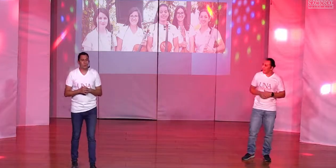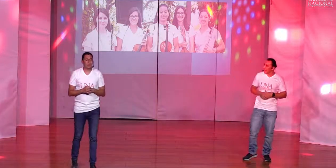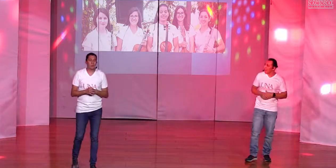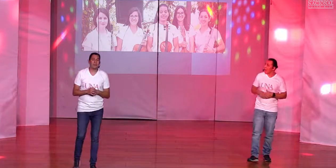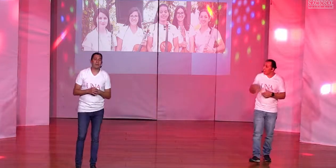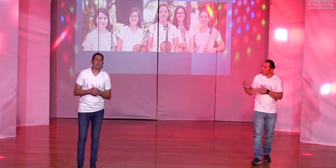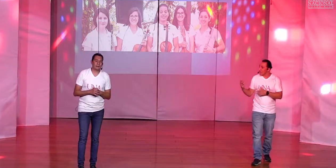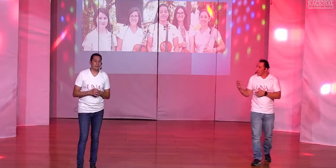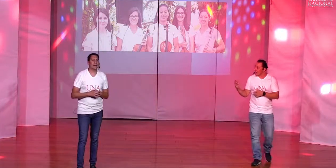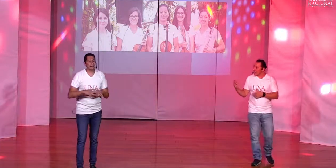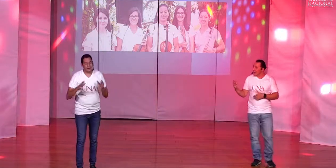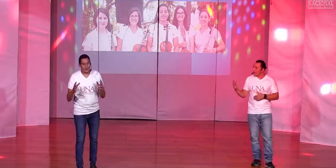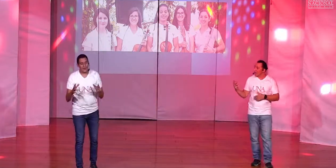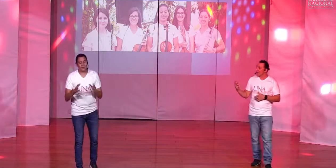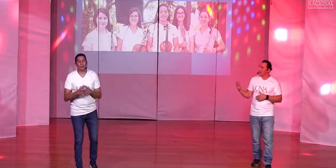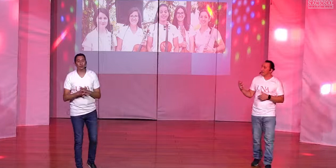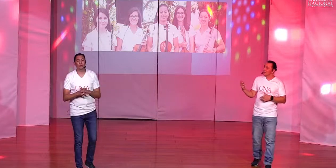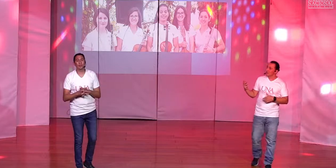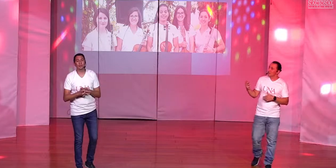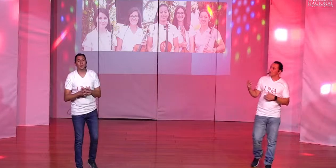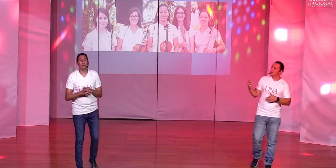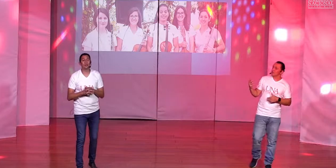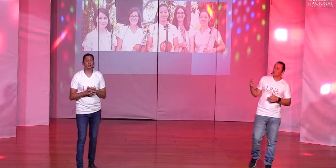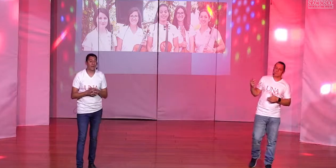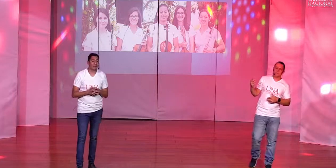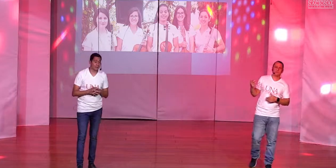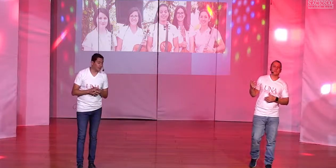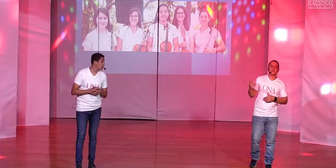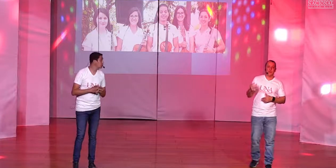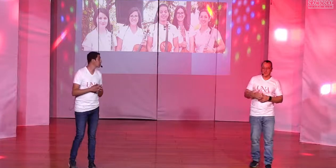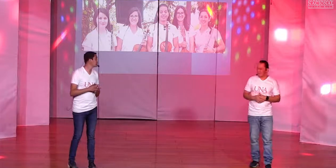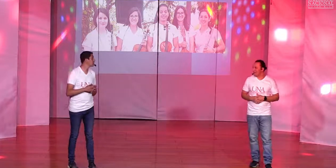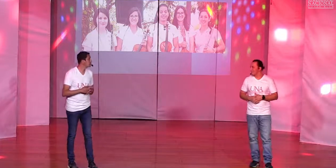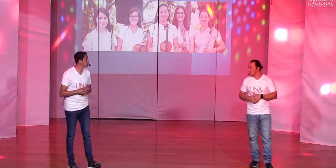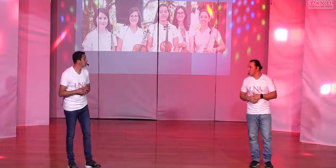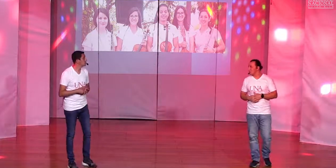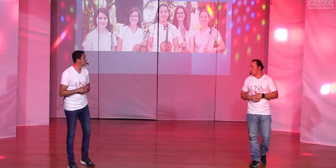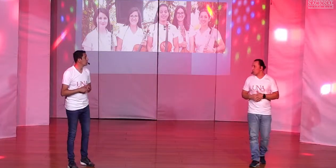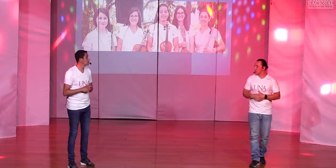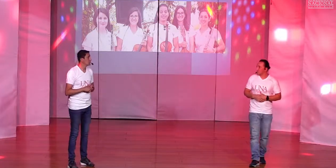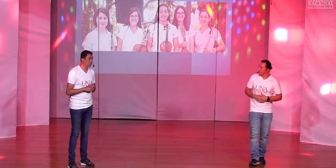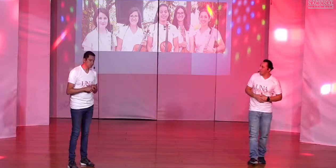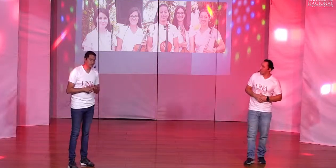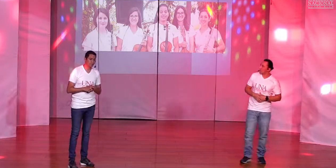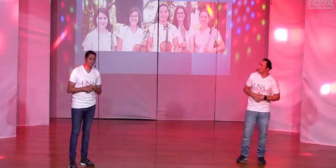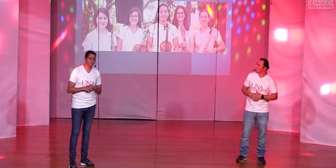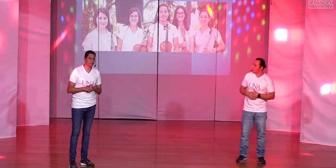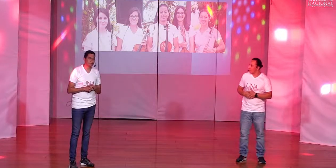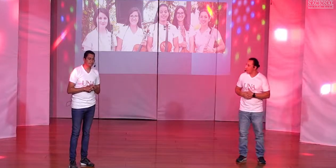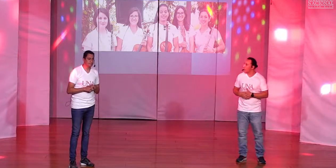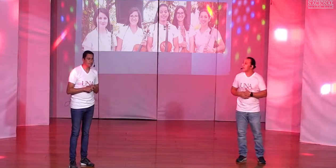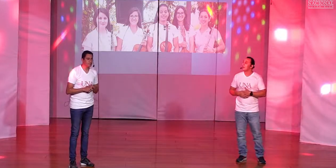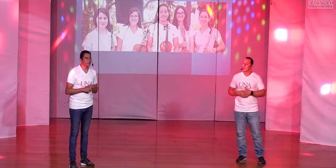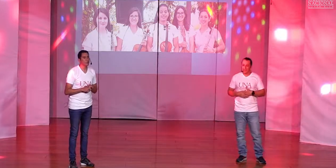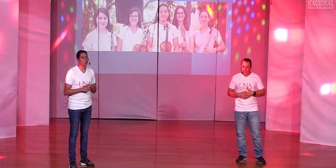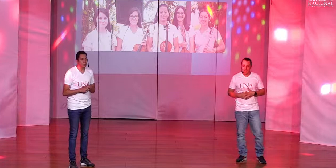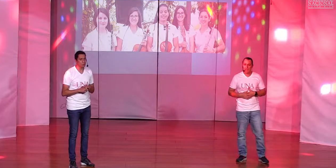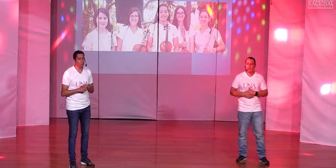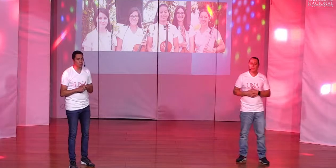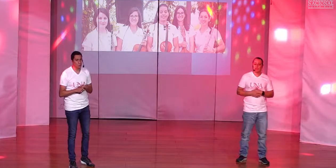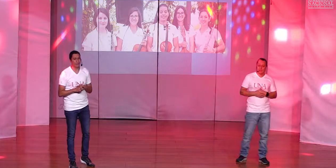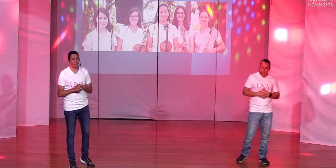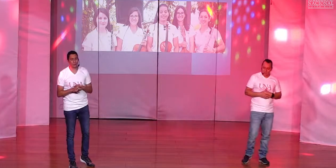vidrio. Ajá. ¿Y la otra? Y la campaña de reducción de desperdicios de alimentos. Excelente. Esas cuatro campañas están a cargo del programa